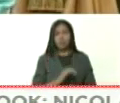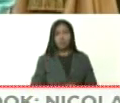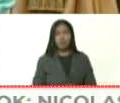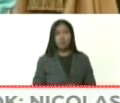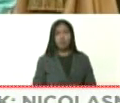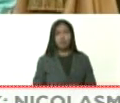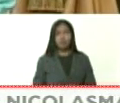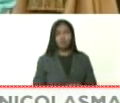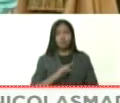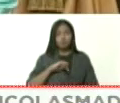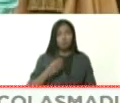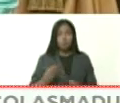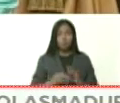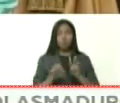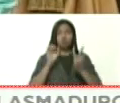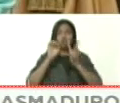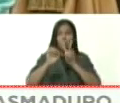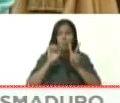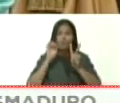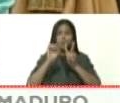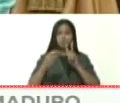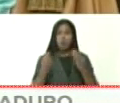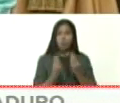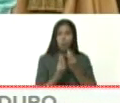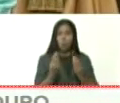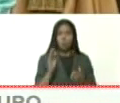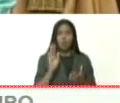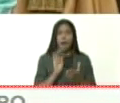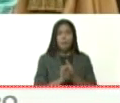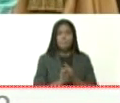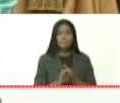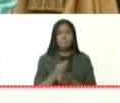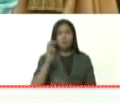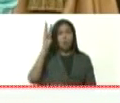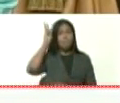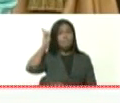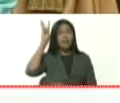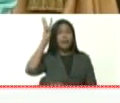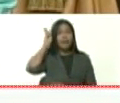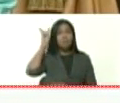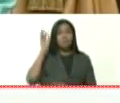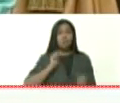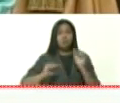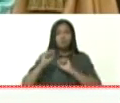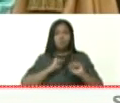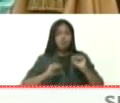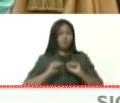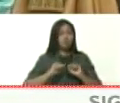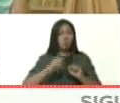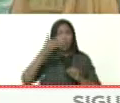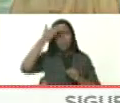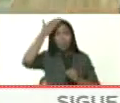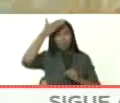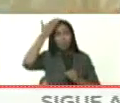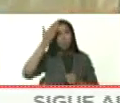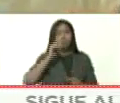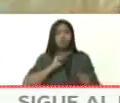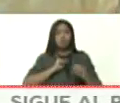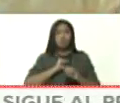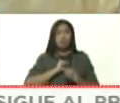Movimiento Somos Venezuela, compañero Mervin Maldonado, ese Movimiento Somos Venezuela tiene que estar en la